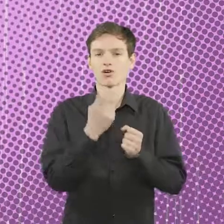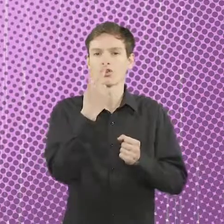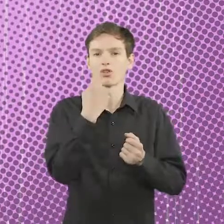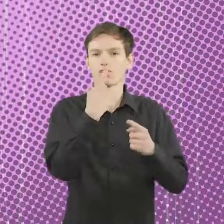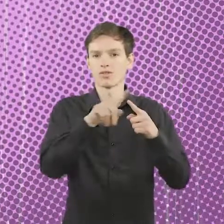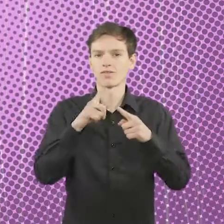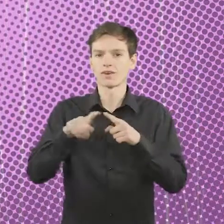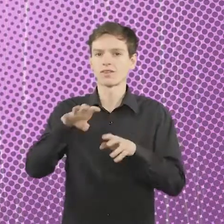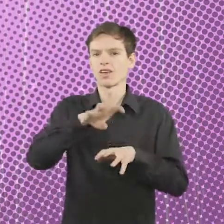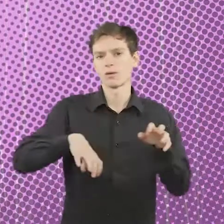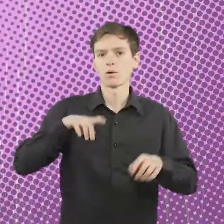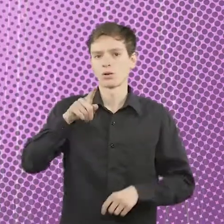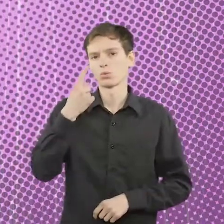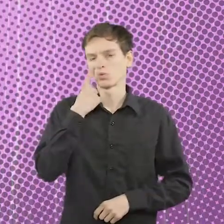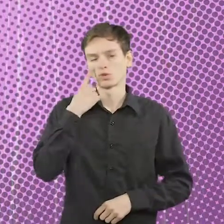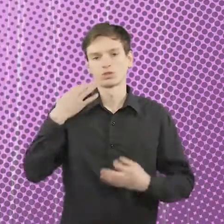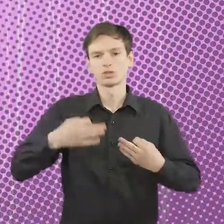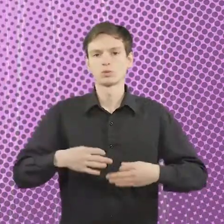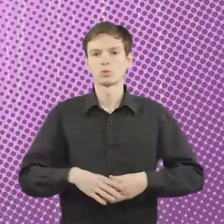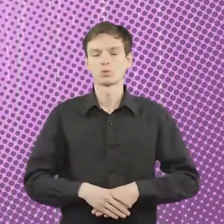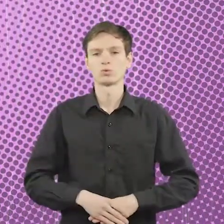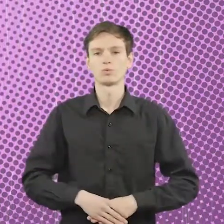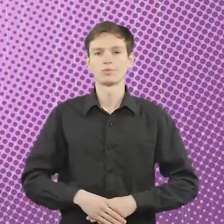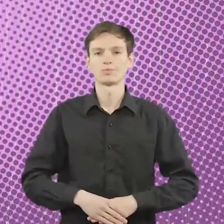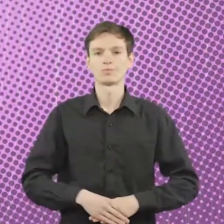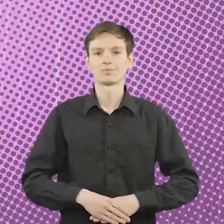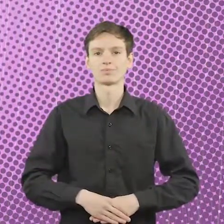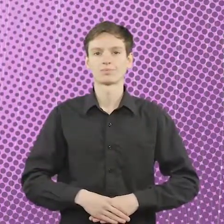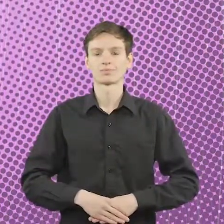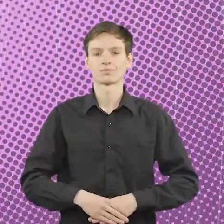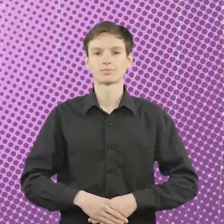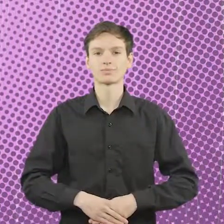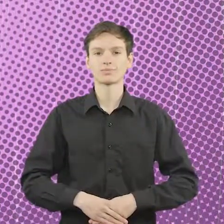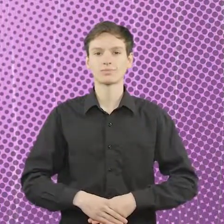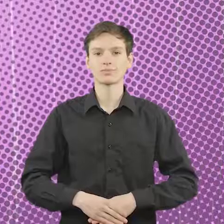Sí, trabajamos con dos tipos de animales que tú seguro debes conocer.